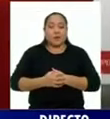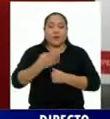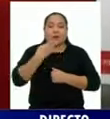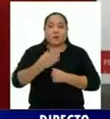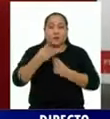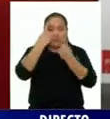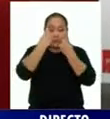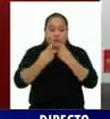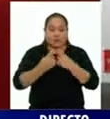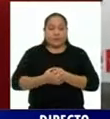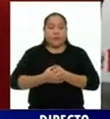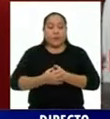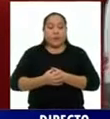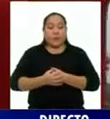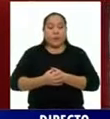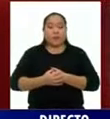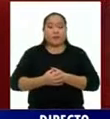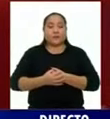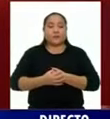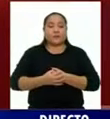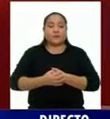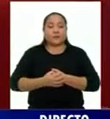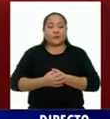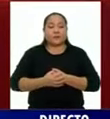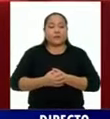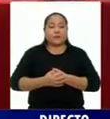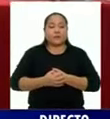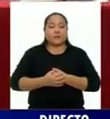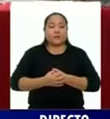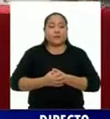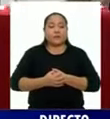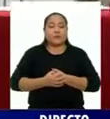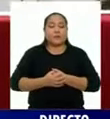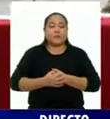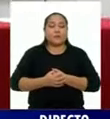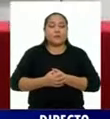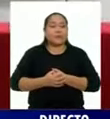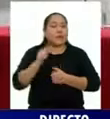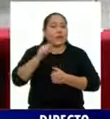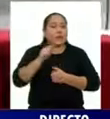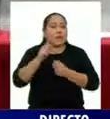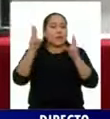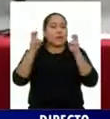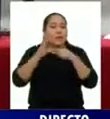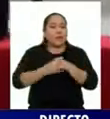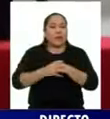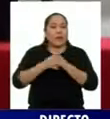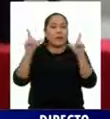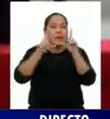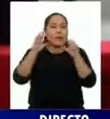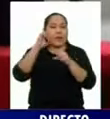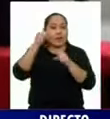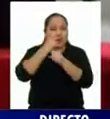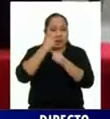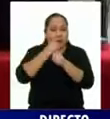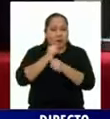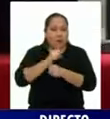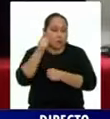Gracias por las preguntas. En el caso de teletrabajo y efectivamente los plazos que se cumplen para